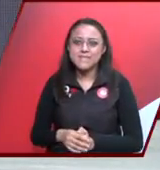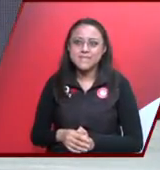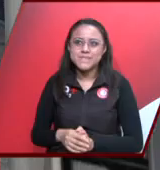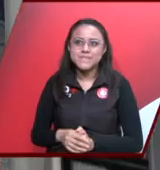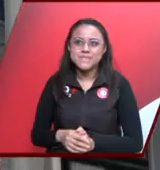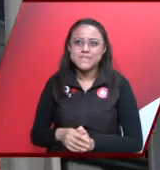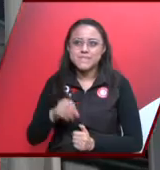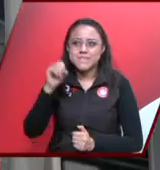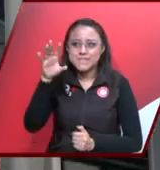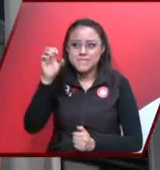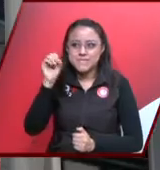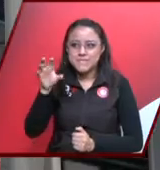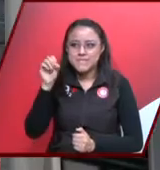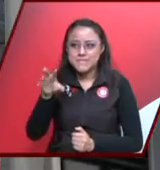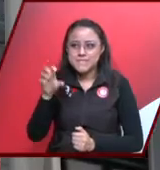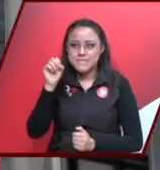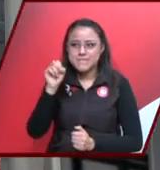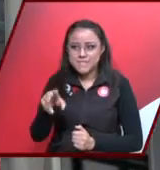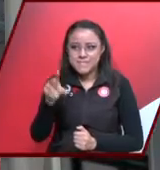No tan Ándale. Navidad. No tan Navidad.